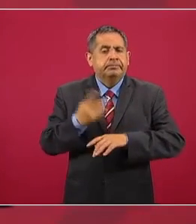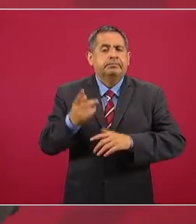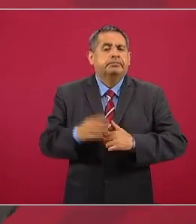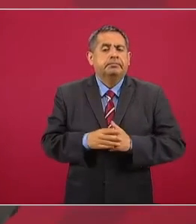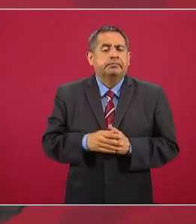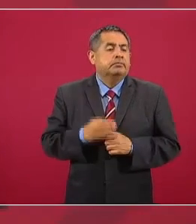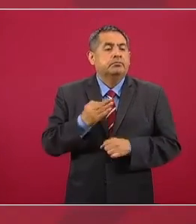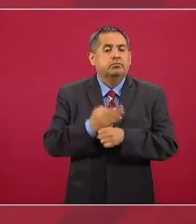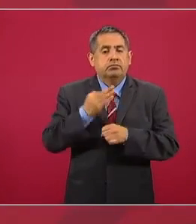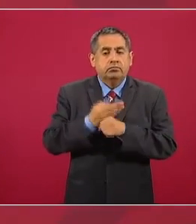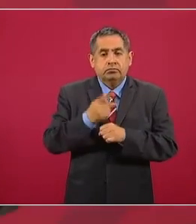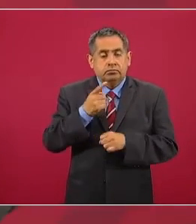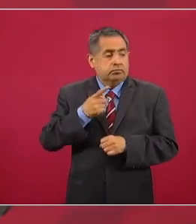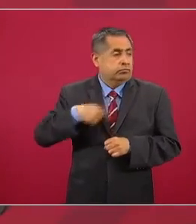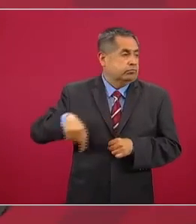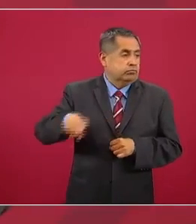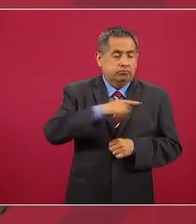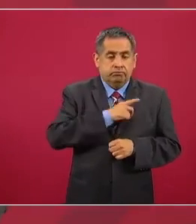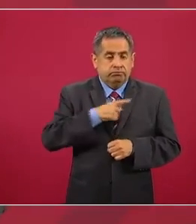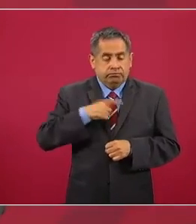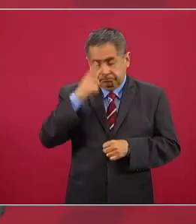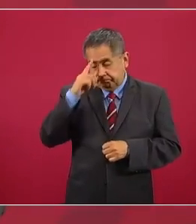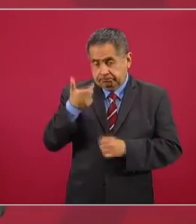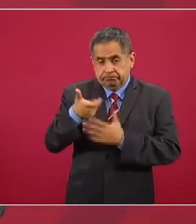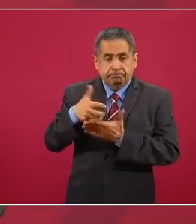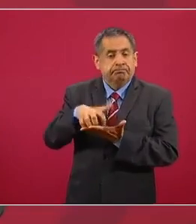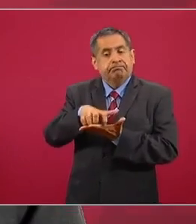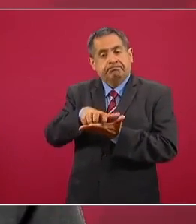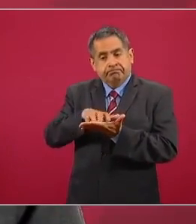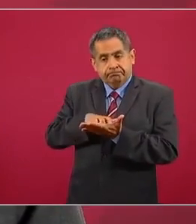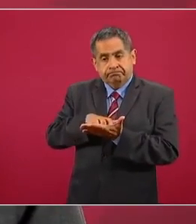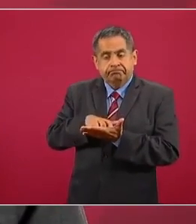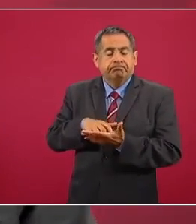porque tiene que haber austeridad